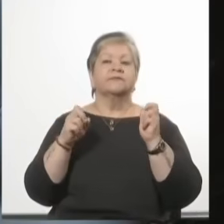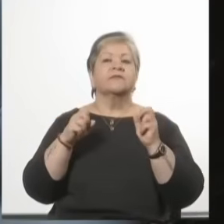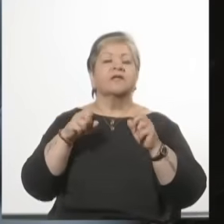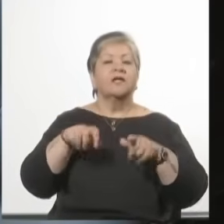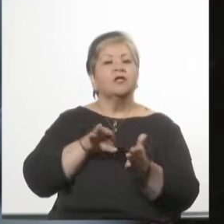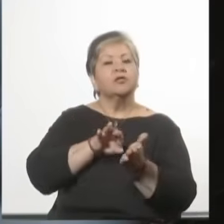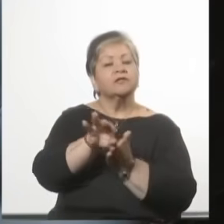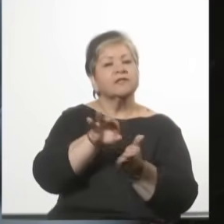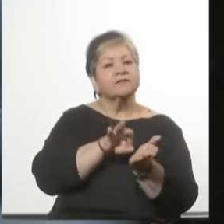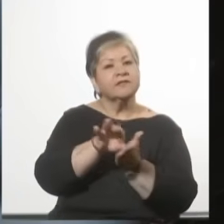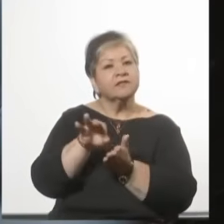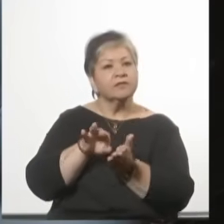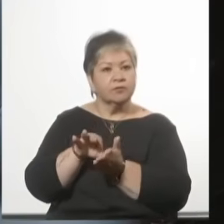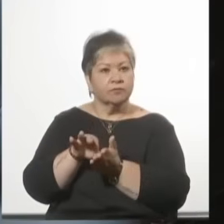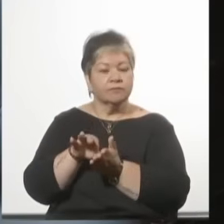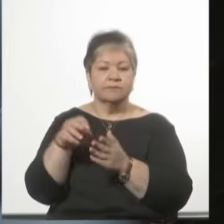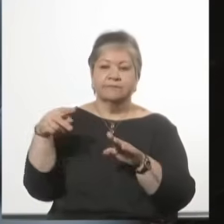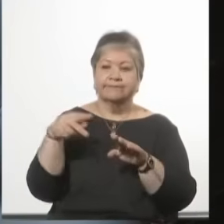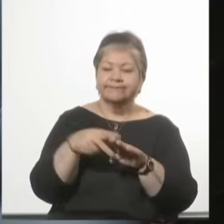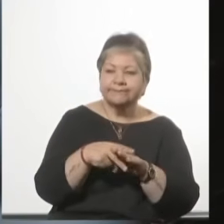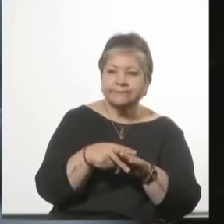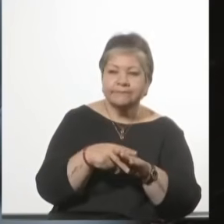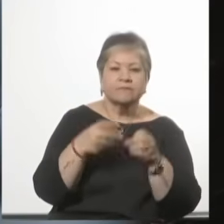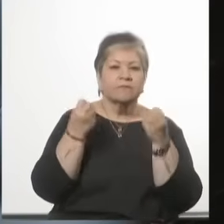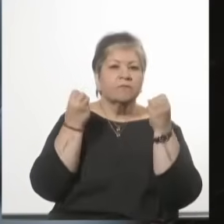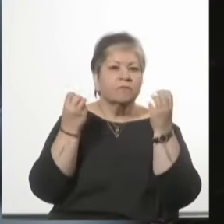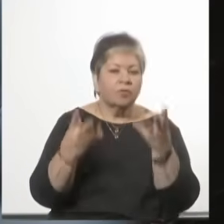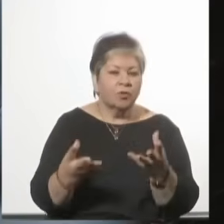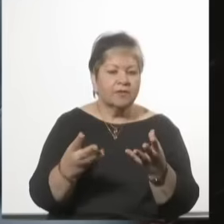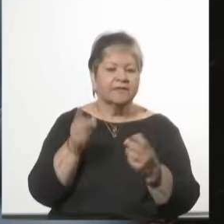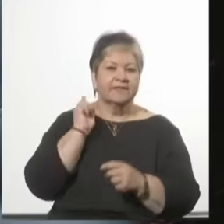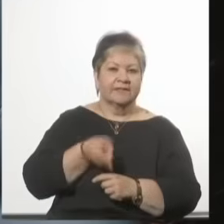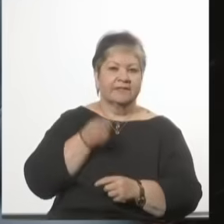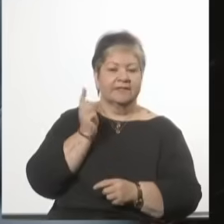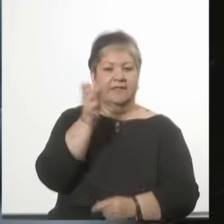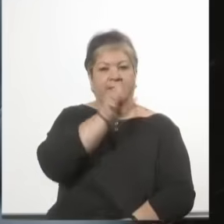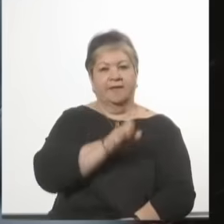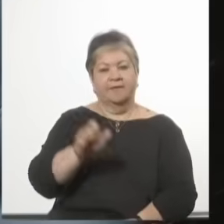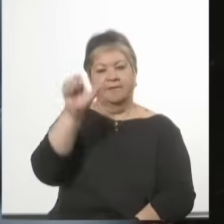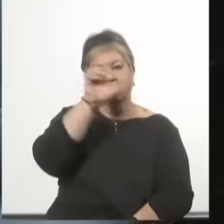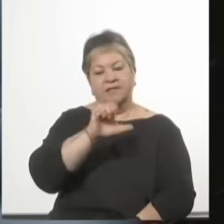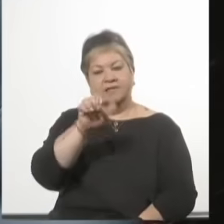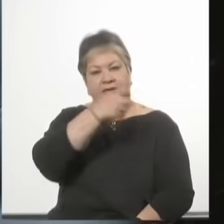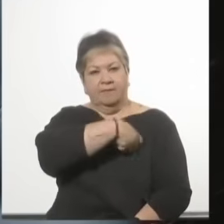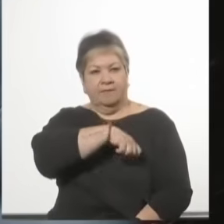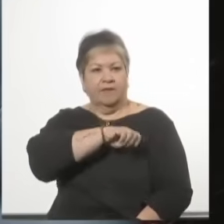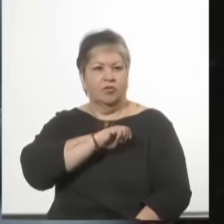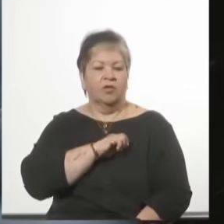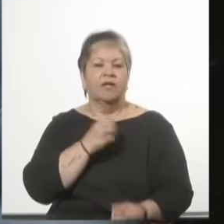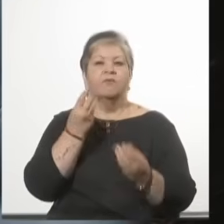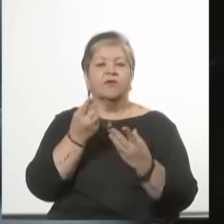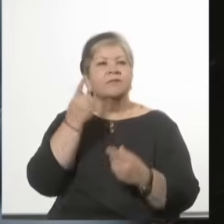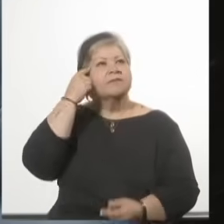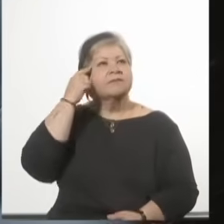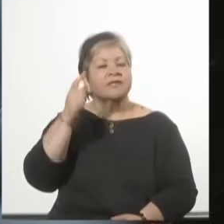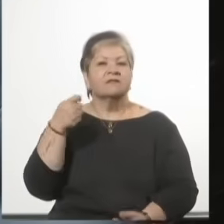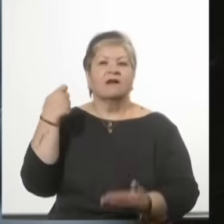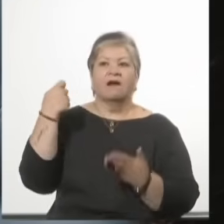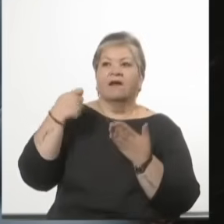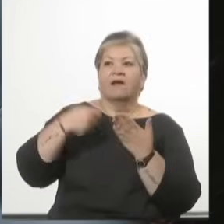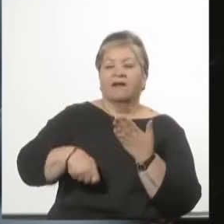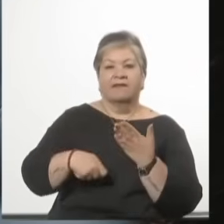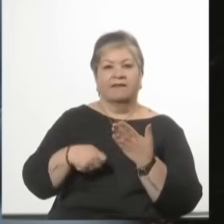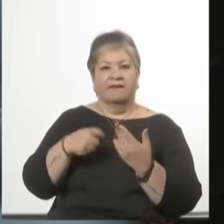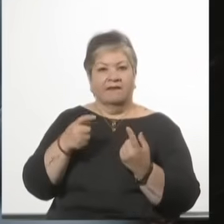técnicos de PIMAR, el proceso quedó interrumpido por decisión de Cardama, invocando haber obtenido las garantías necesarias para una vía